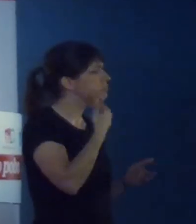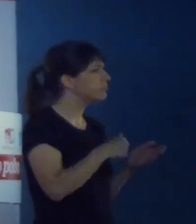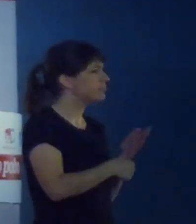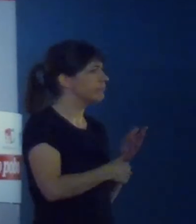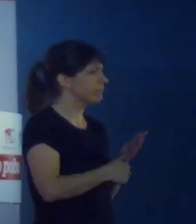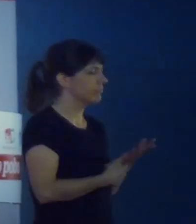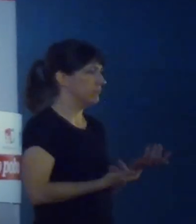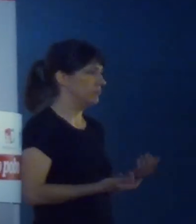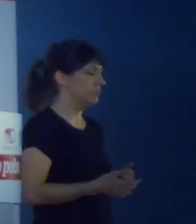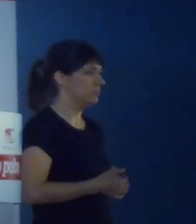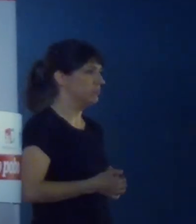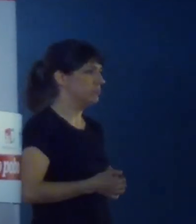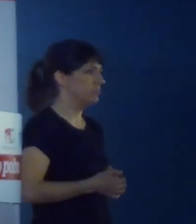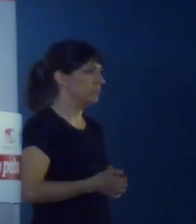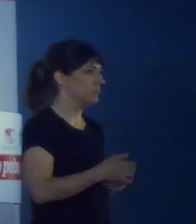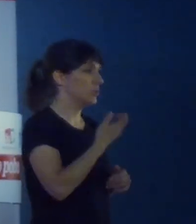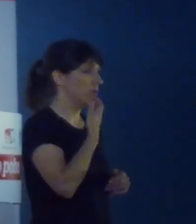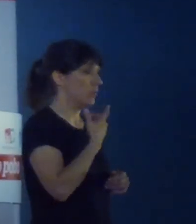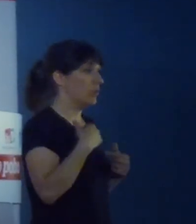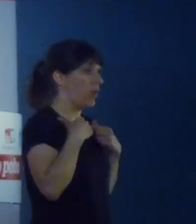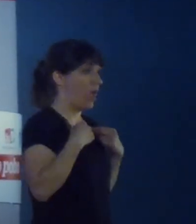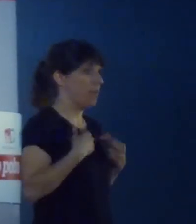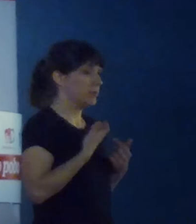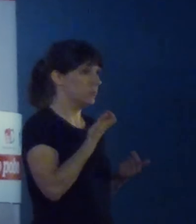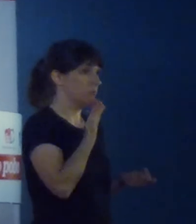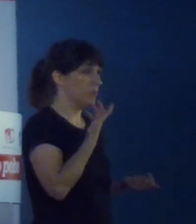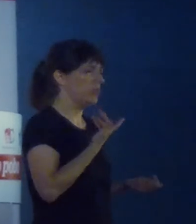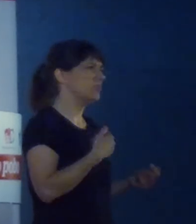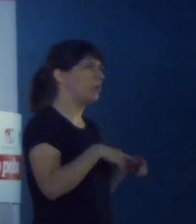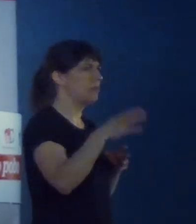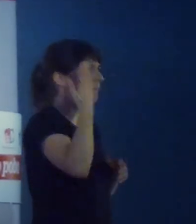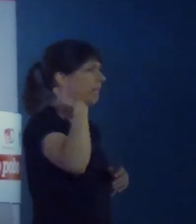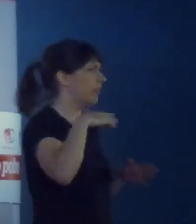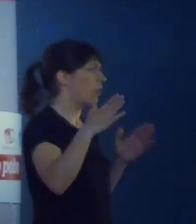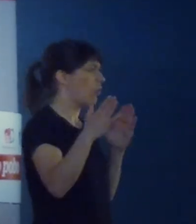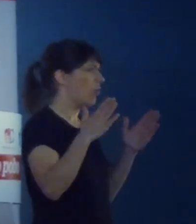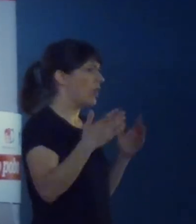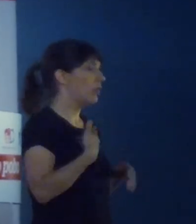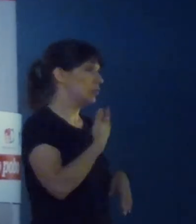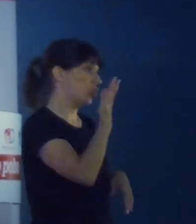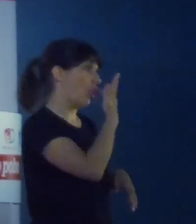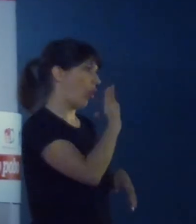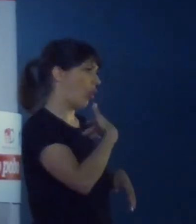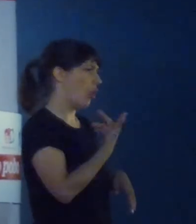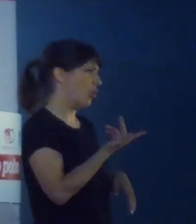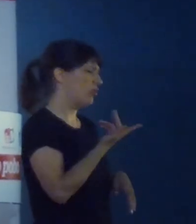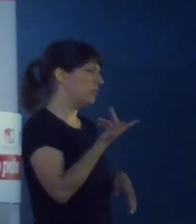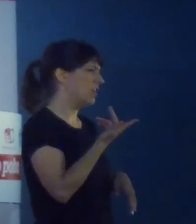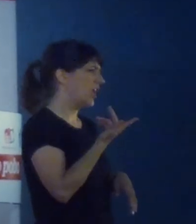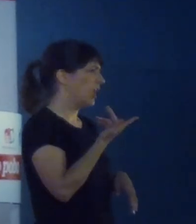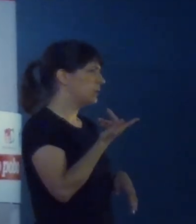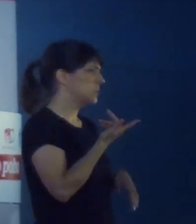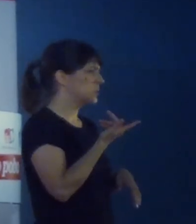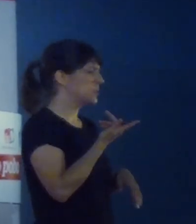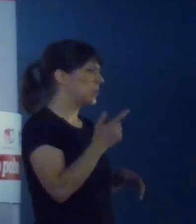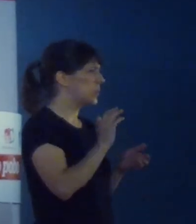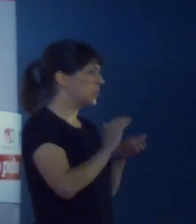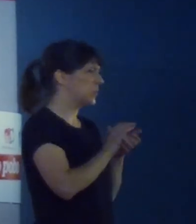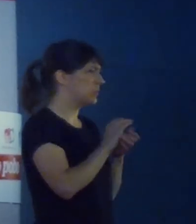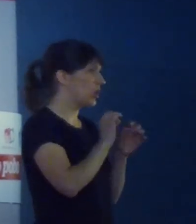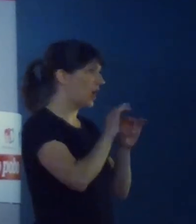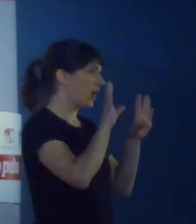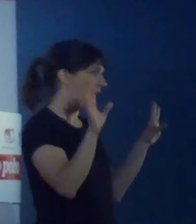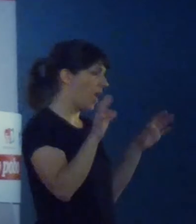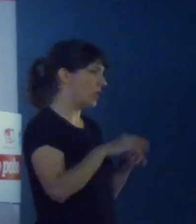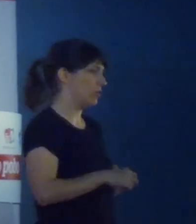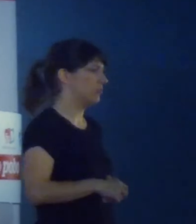brazos, nas camisas. Segundo, poñanse aquelas camisas color garabanzo, brunas, como se